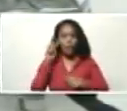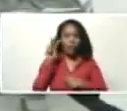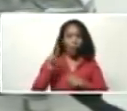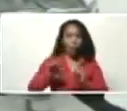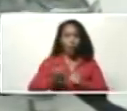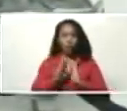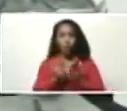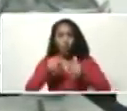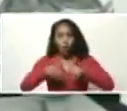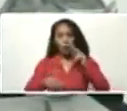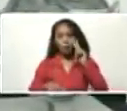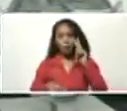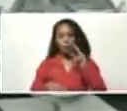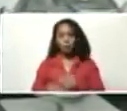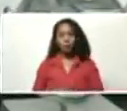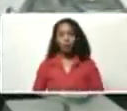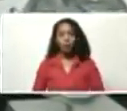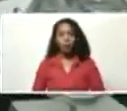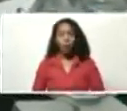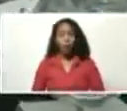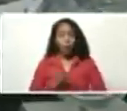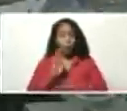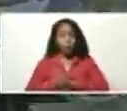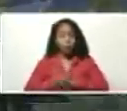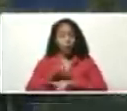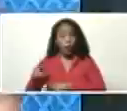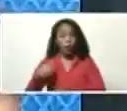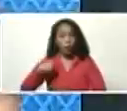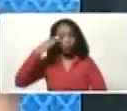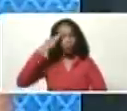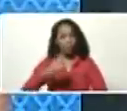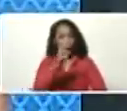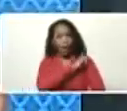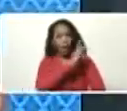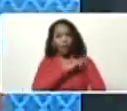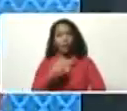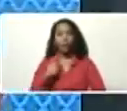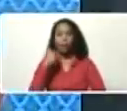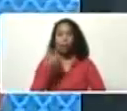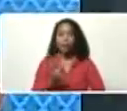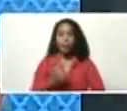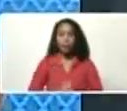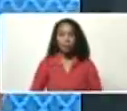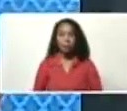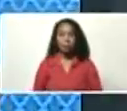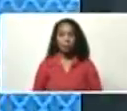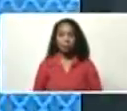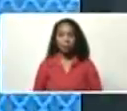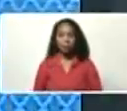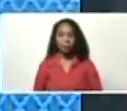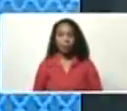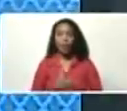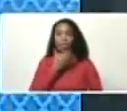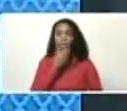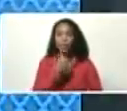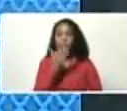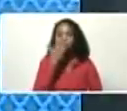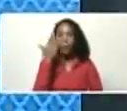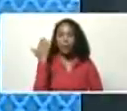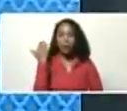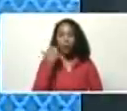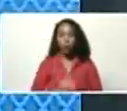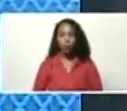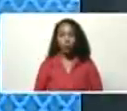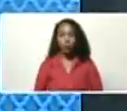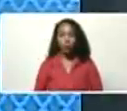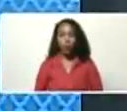día. Y por eso mi comandante en jefe decía que en diciembre pasado